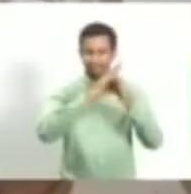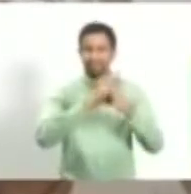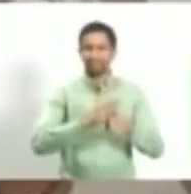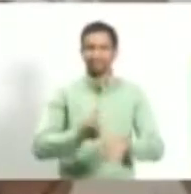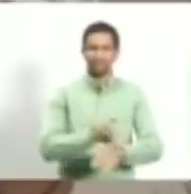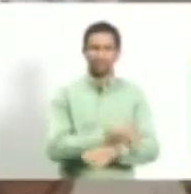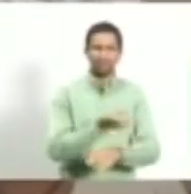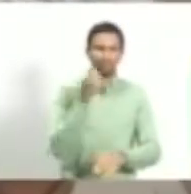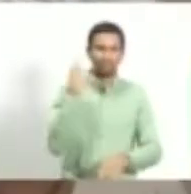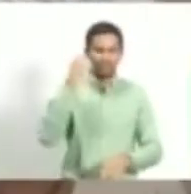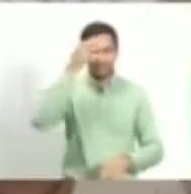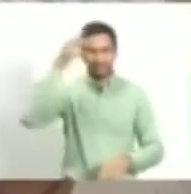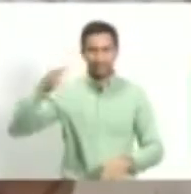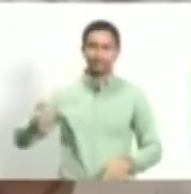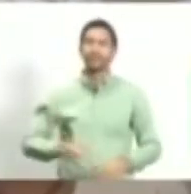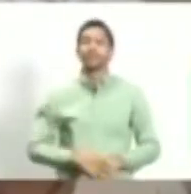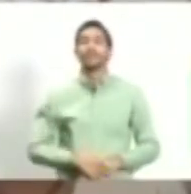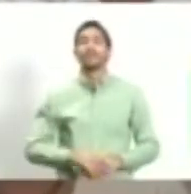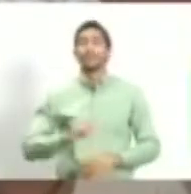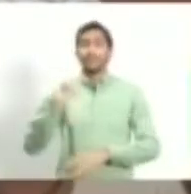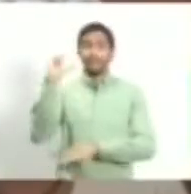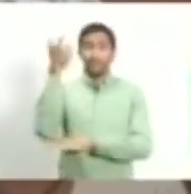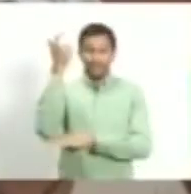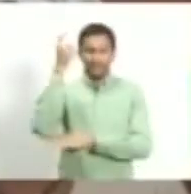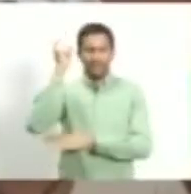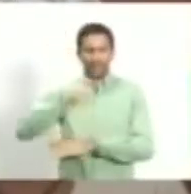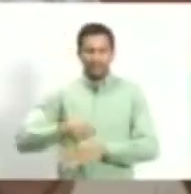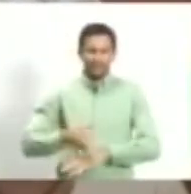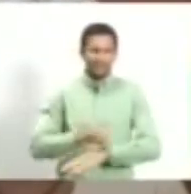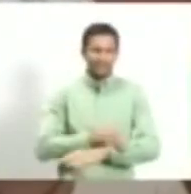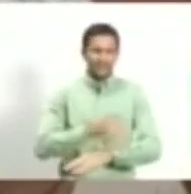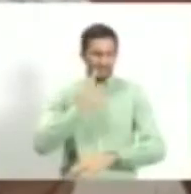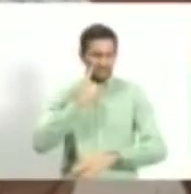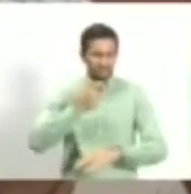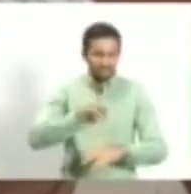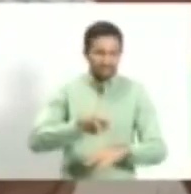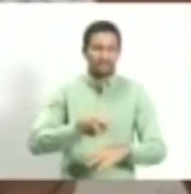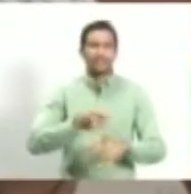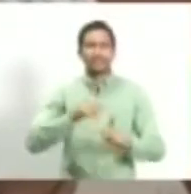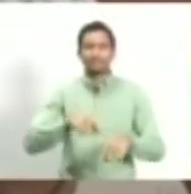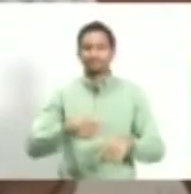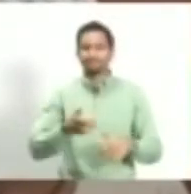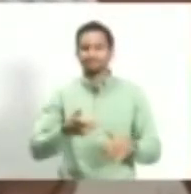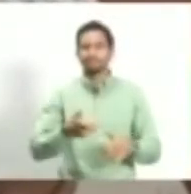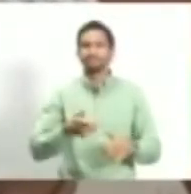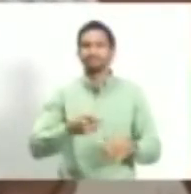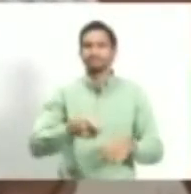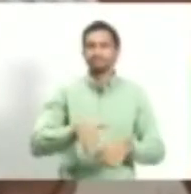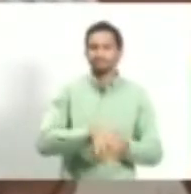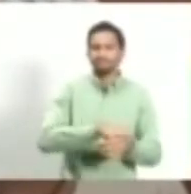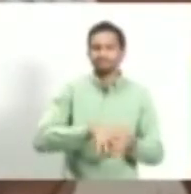de la fiscalía, que vengan las medidas cautelares, obviamente la persecución de carácter penal, que se